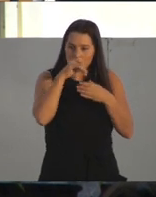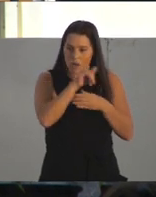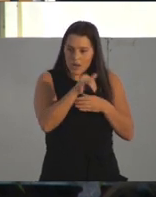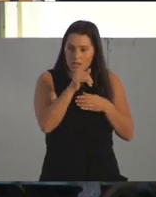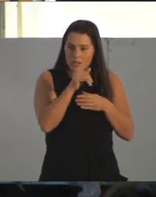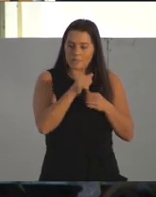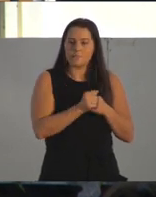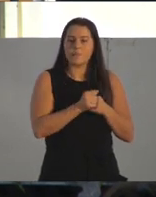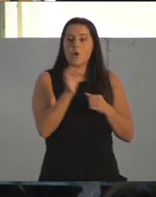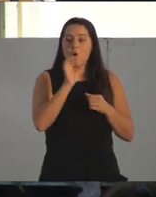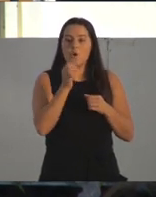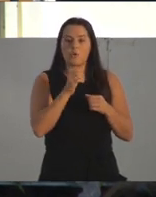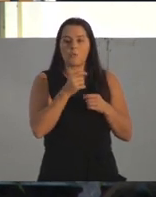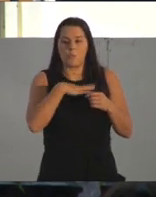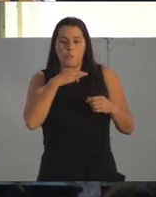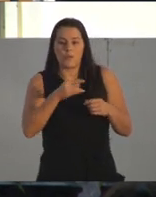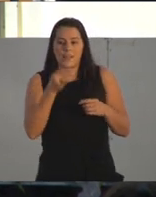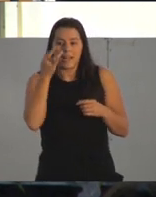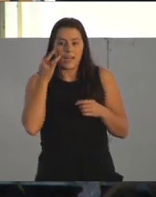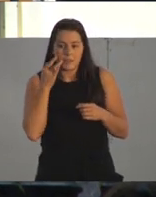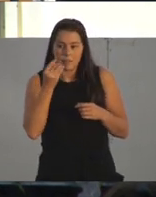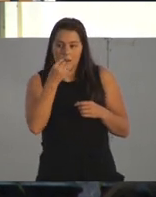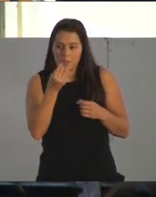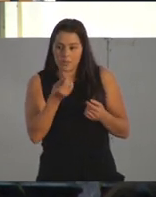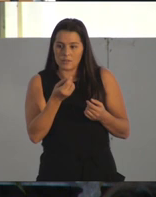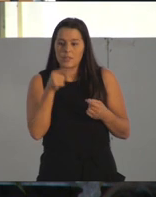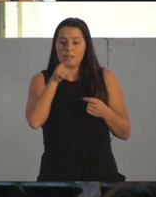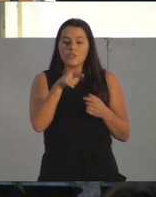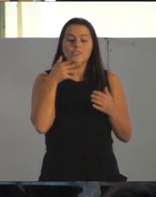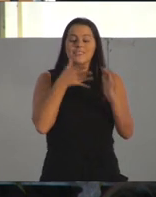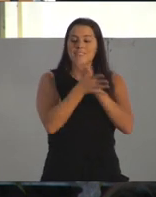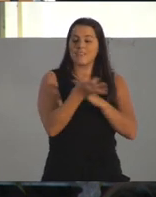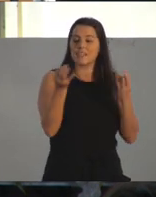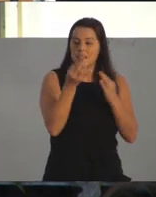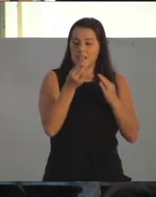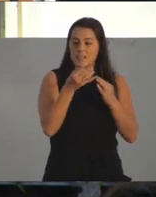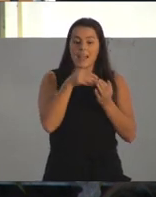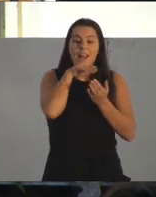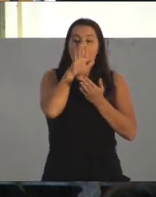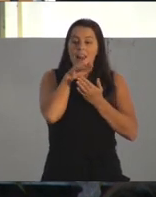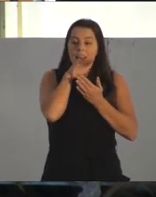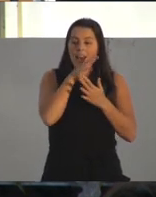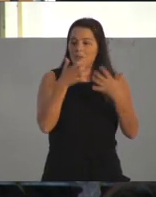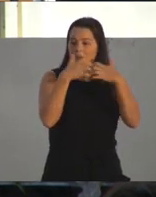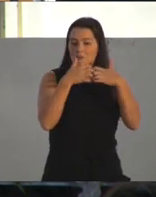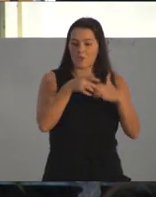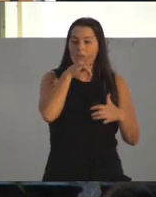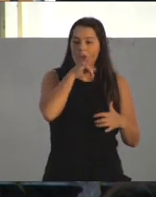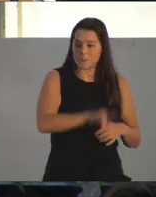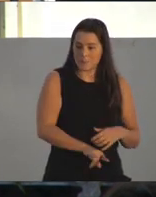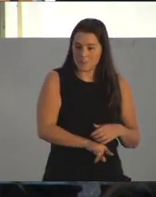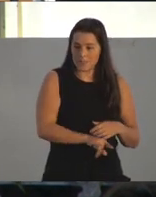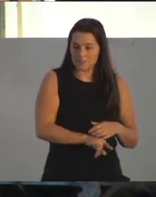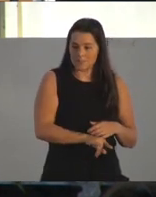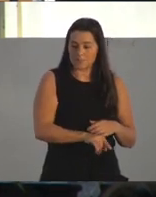limpia, es porque hay una disminución, lo que ocurre es que hay una disminución en la movilidad de la lengua. Falla el disparo, el